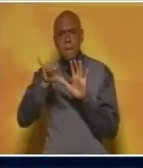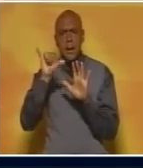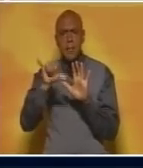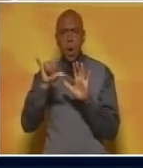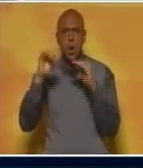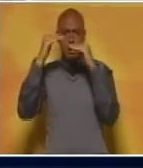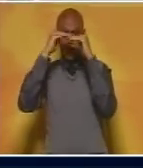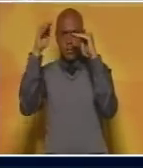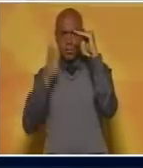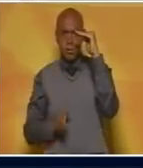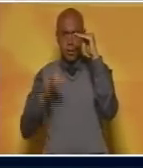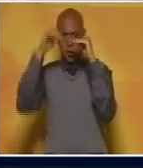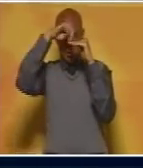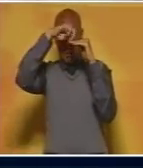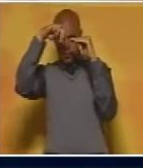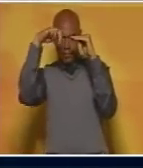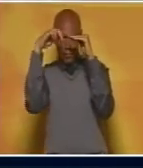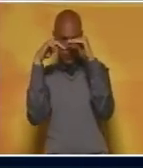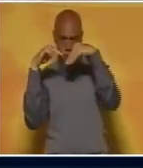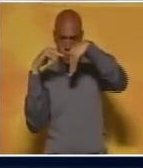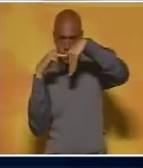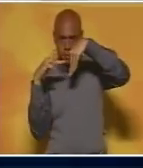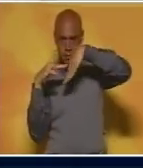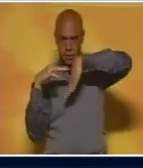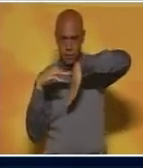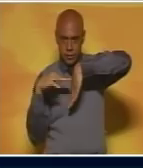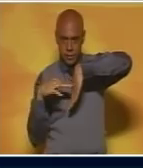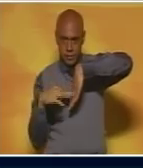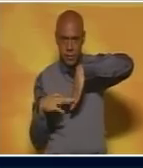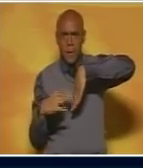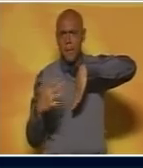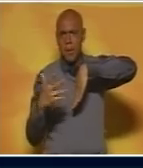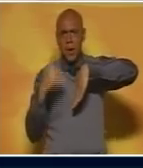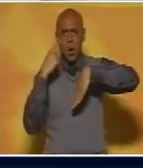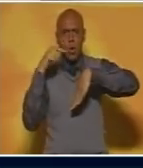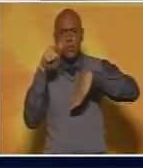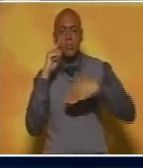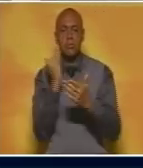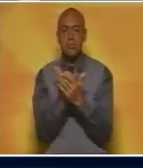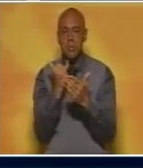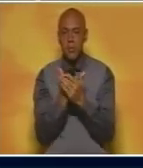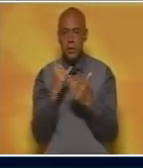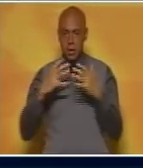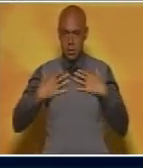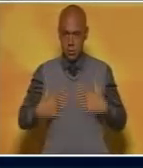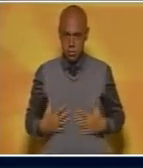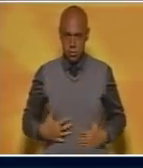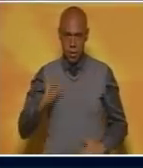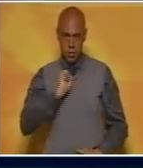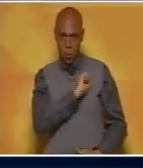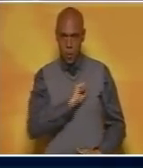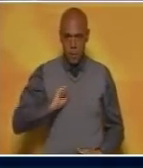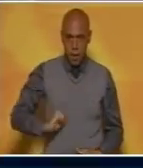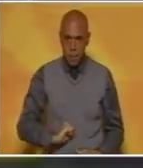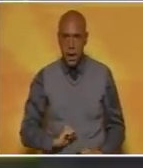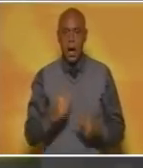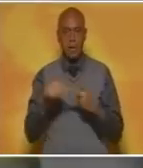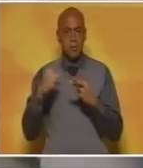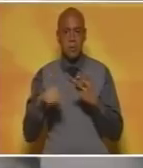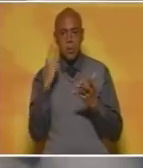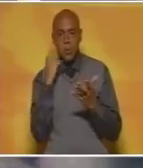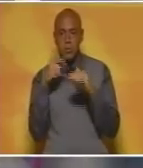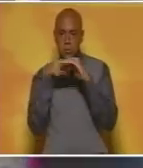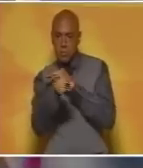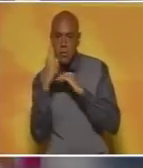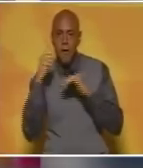desde el techo del recinto médico para sorprender a los menores vestidos como sus superhéroes favoritos y luego entraron al lugar para tomarse